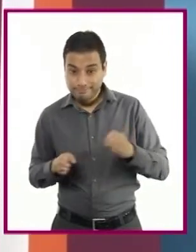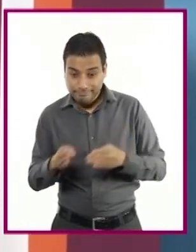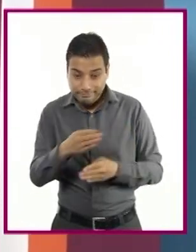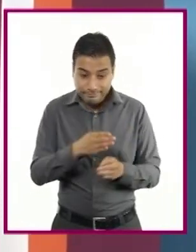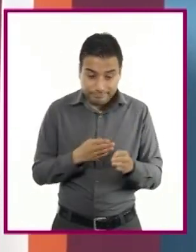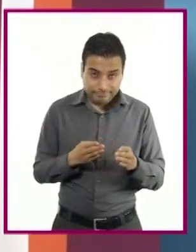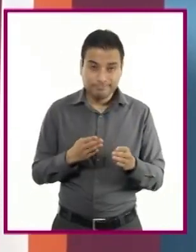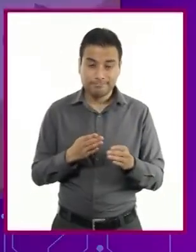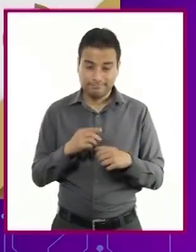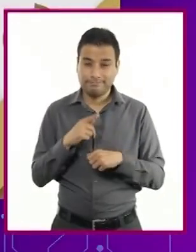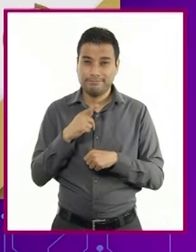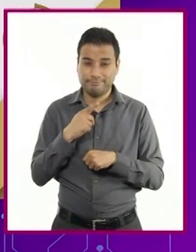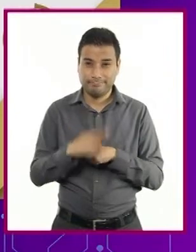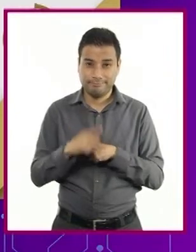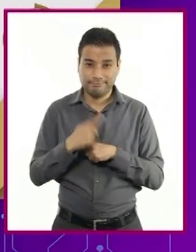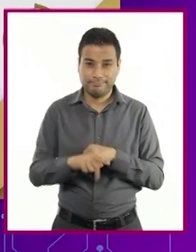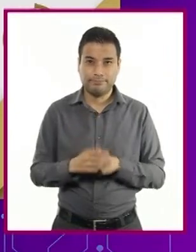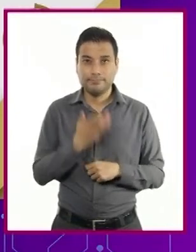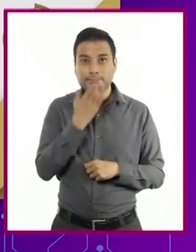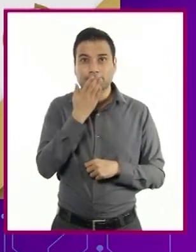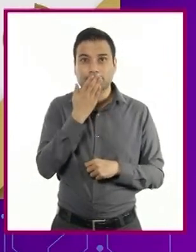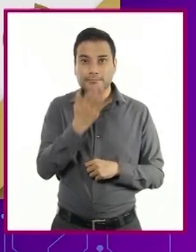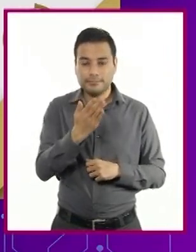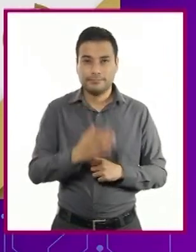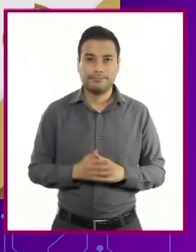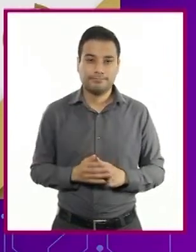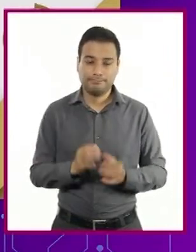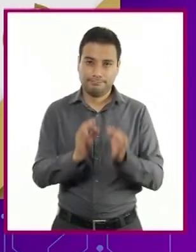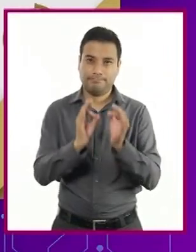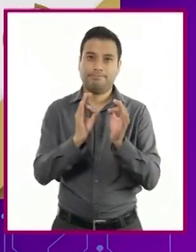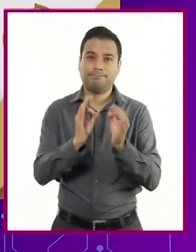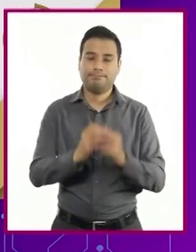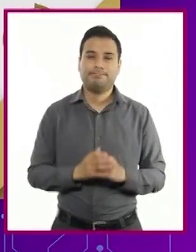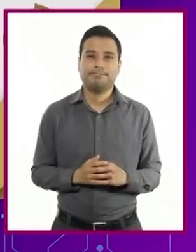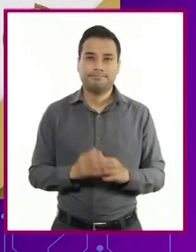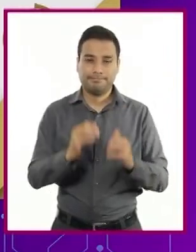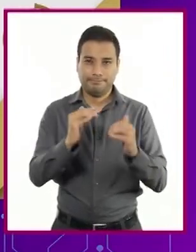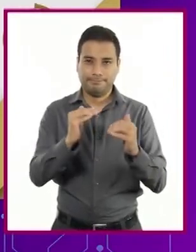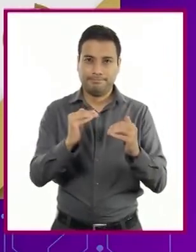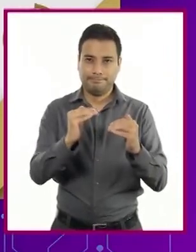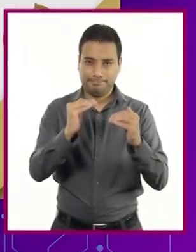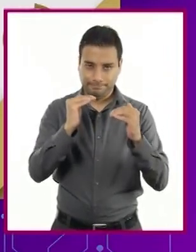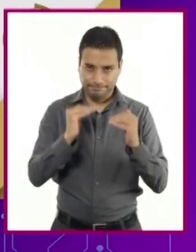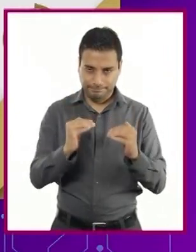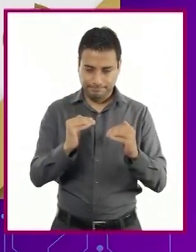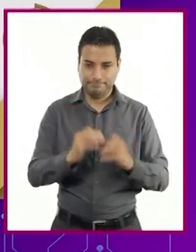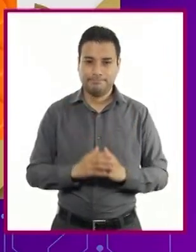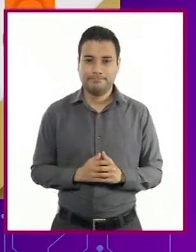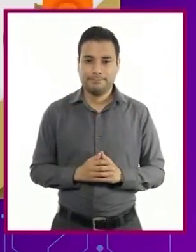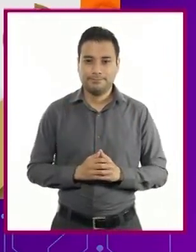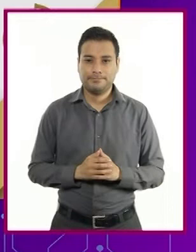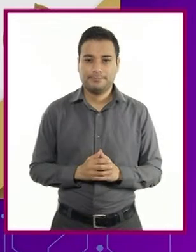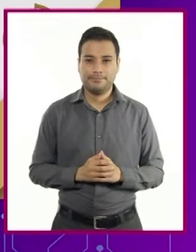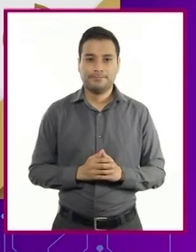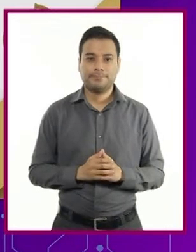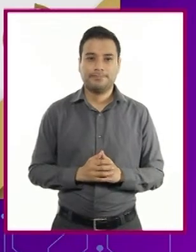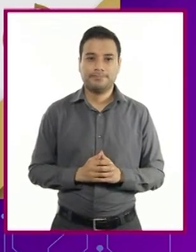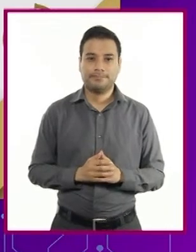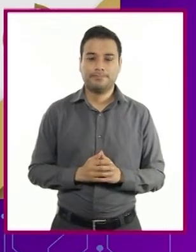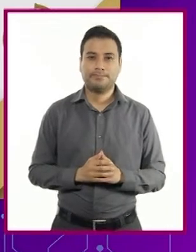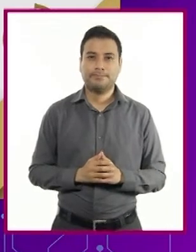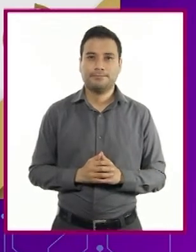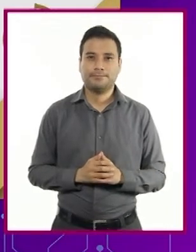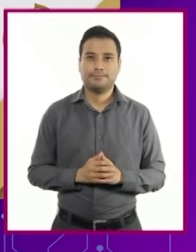ahí habitan. Excelente, correcto. Ahora, con esta aportación podemos quitar un ladrillo para